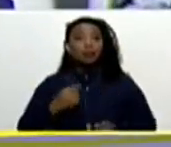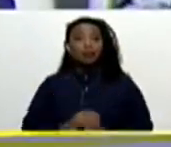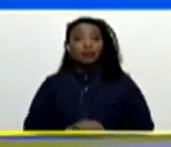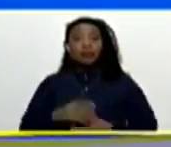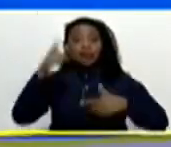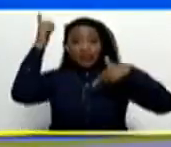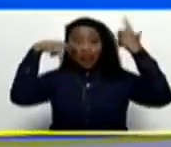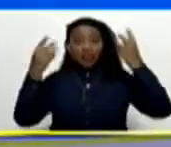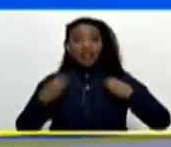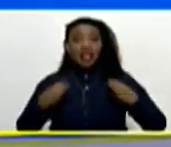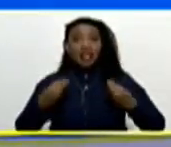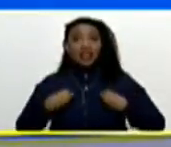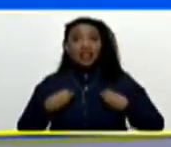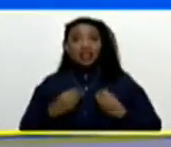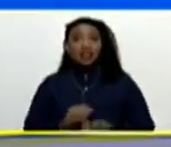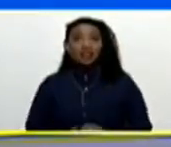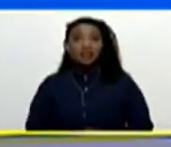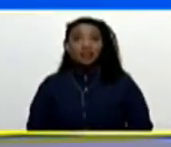Chávez vive.